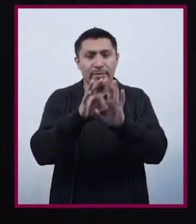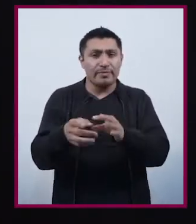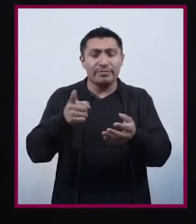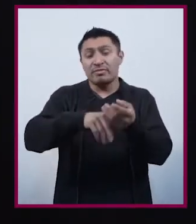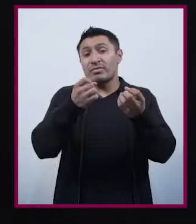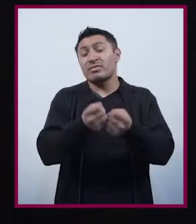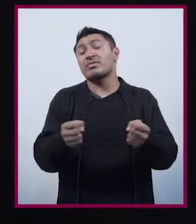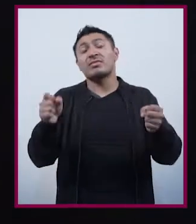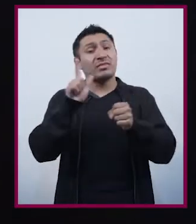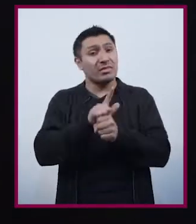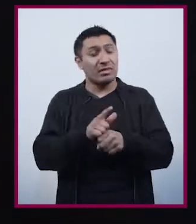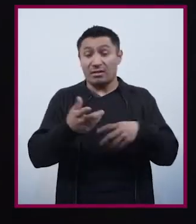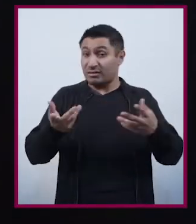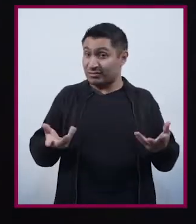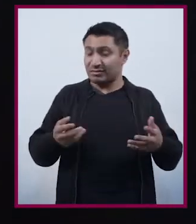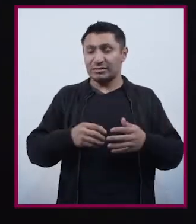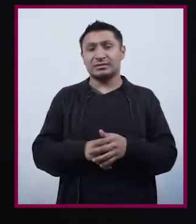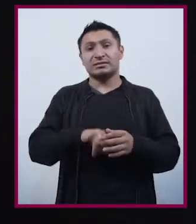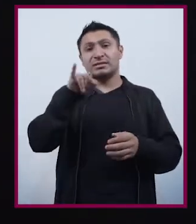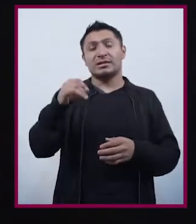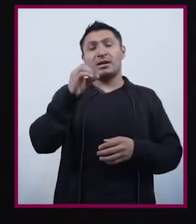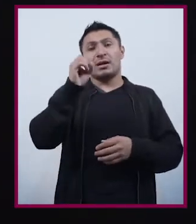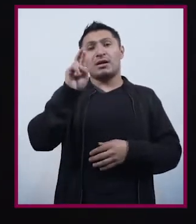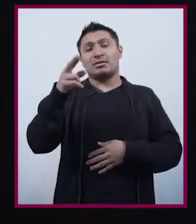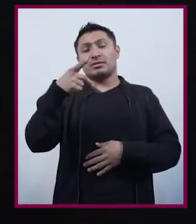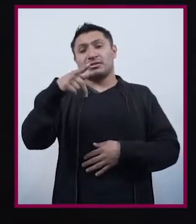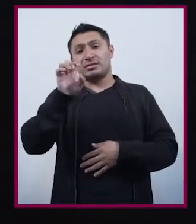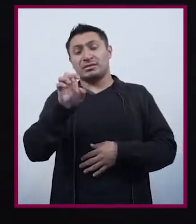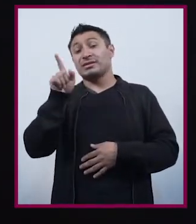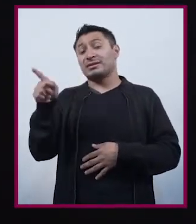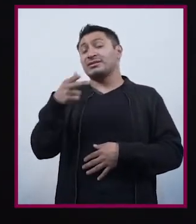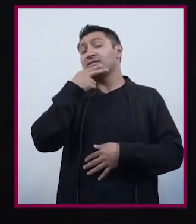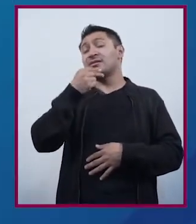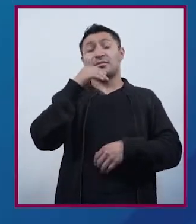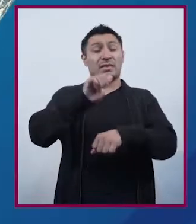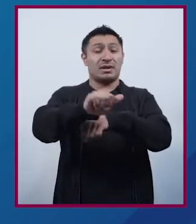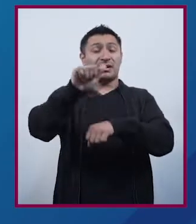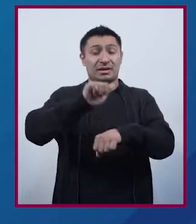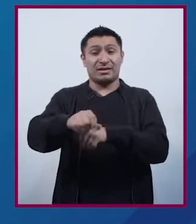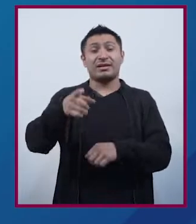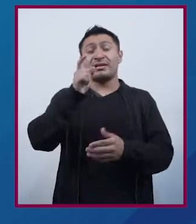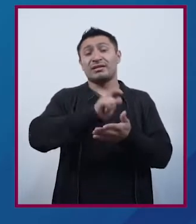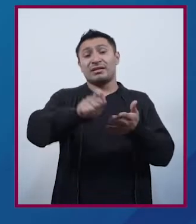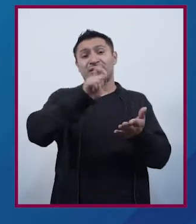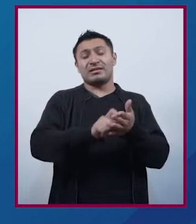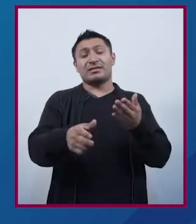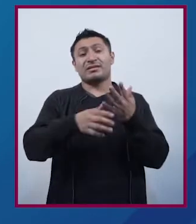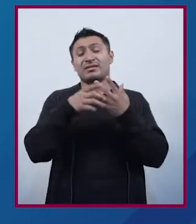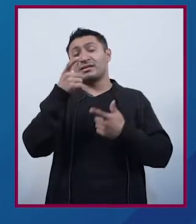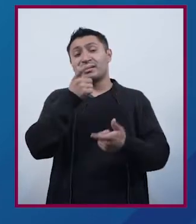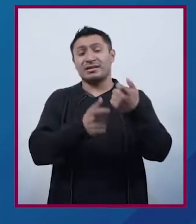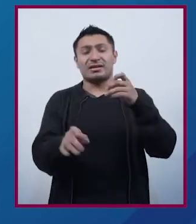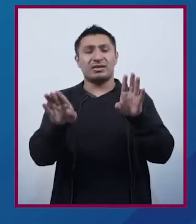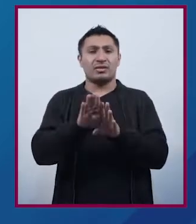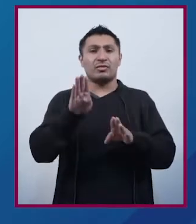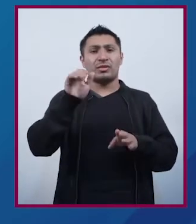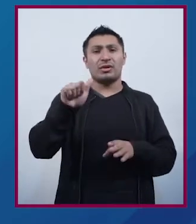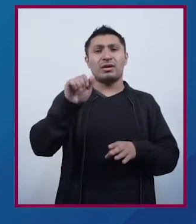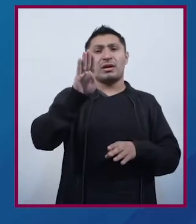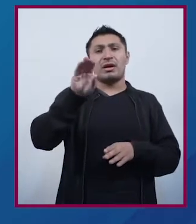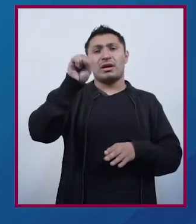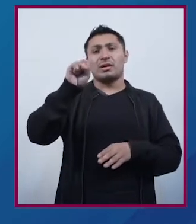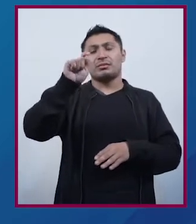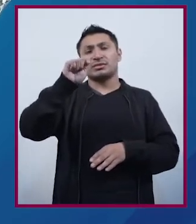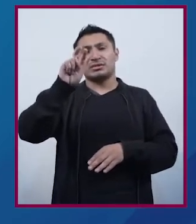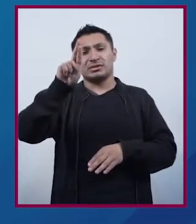social, ¿qué te parece? Jorge Luis Borges, otro escritor argentino, escribe que el dinero es algo abstracto y